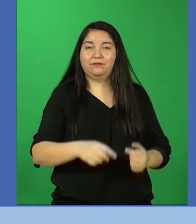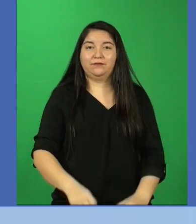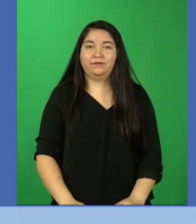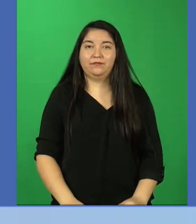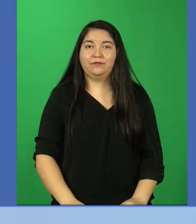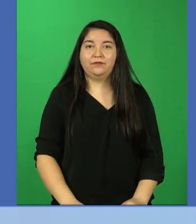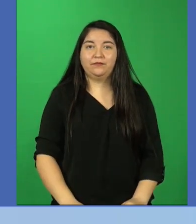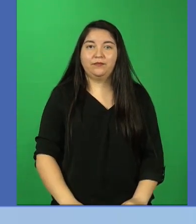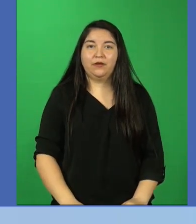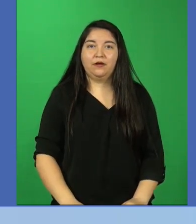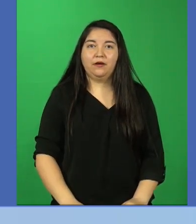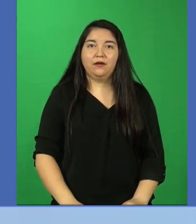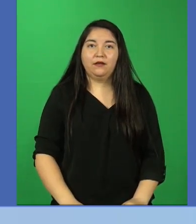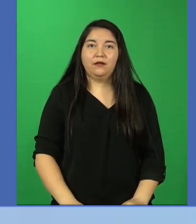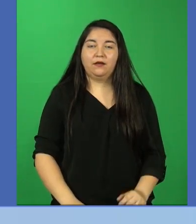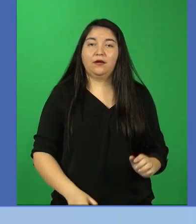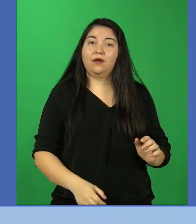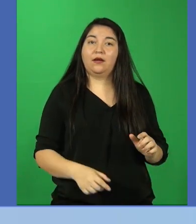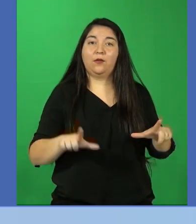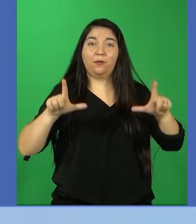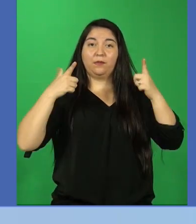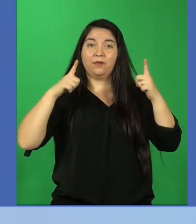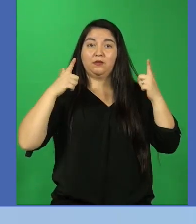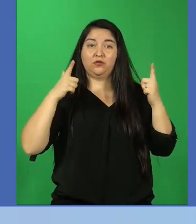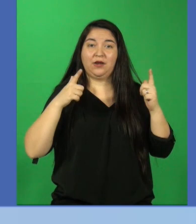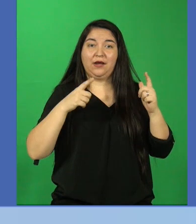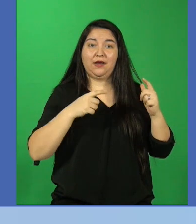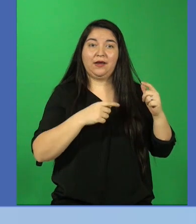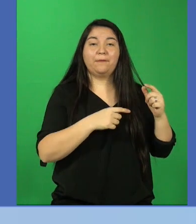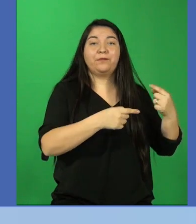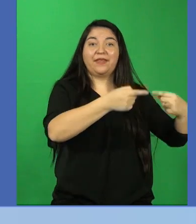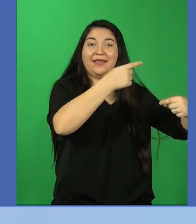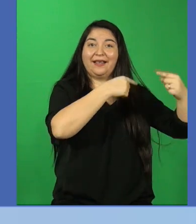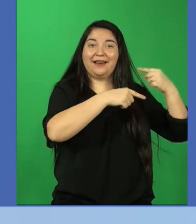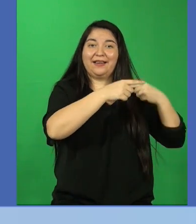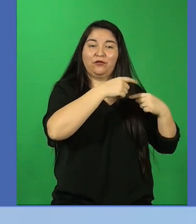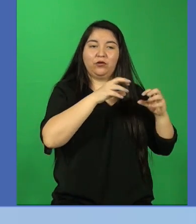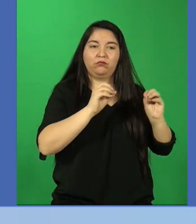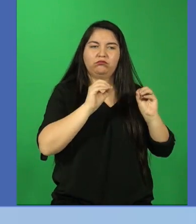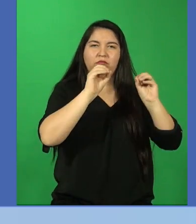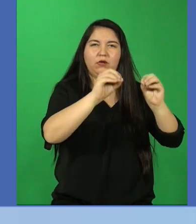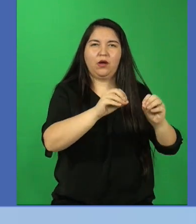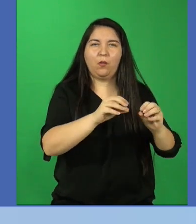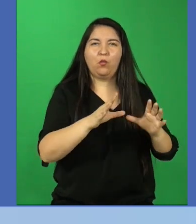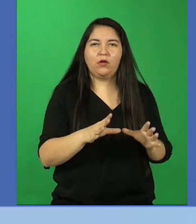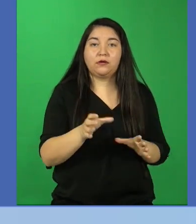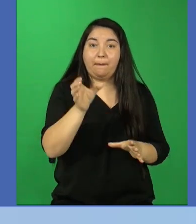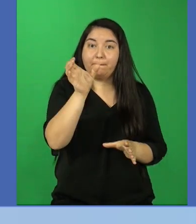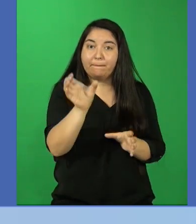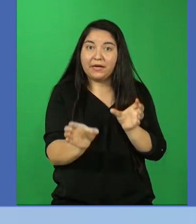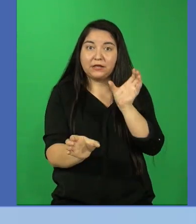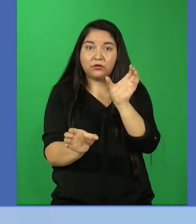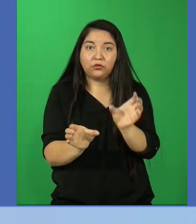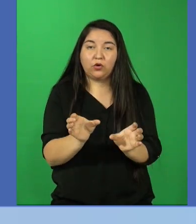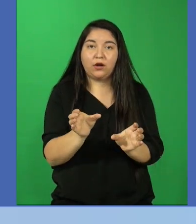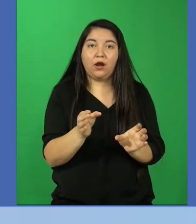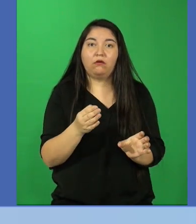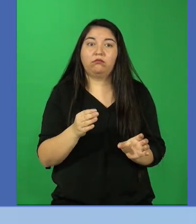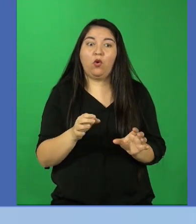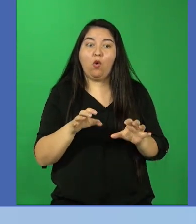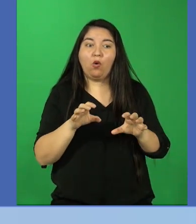¿cierto? Dice ahí, son los que dan vida al cuento. Los personajes pueden ser tanto personas